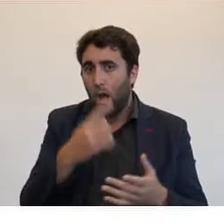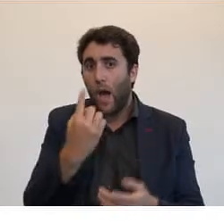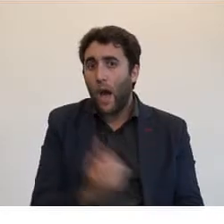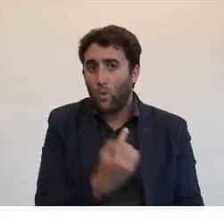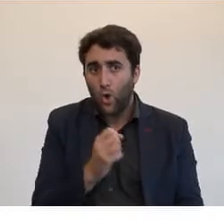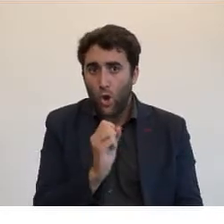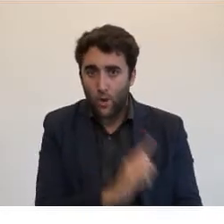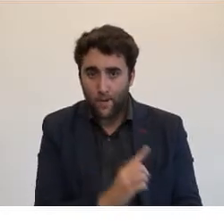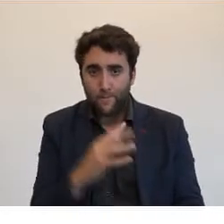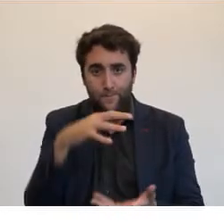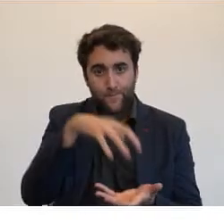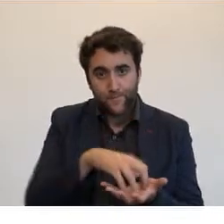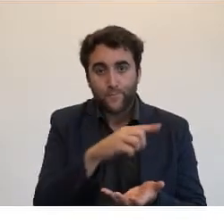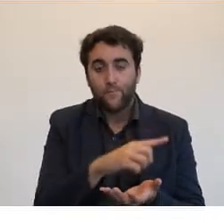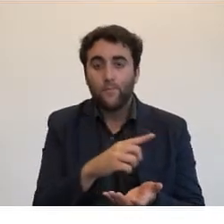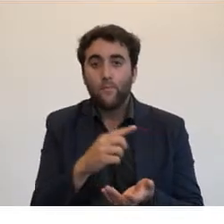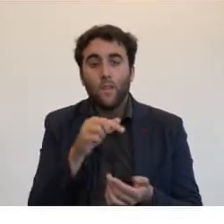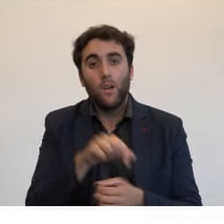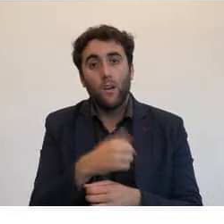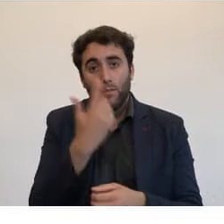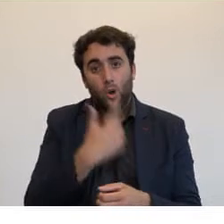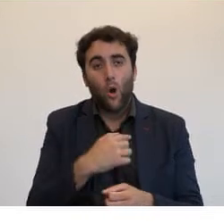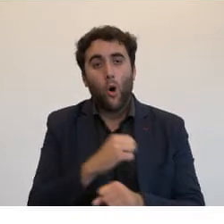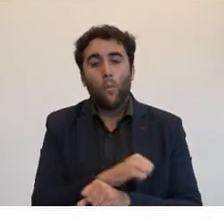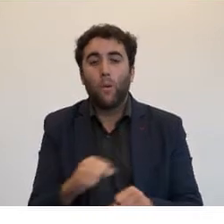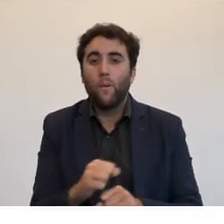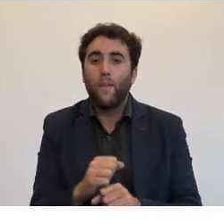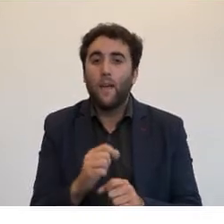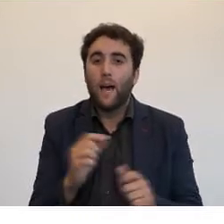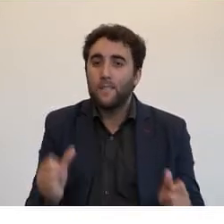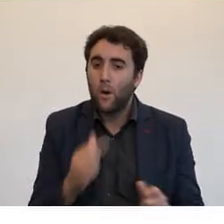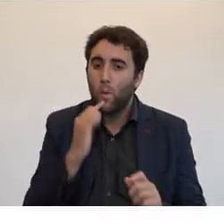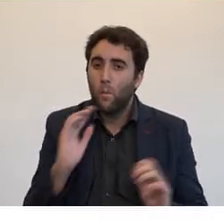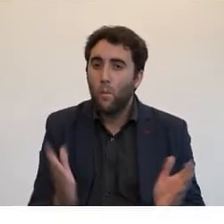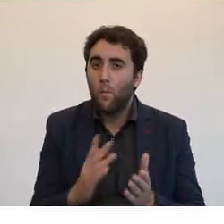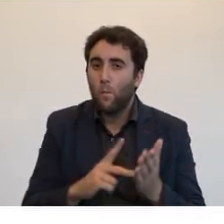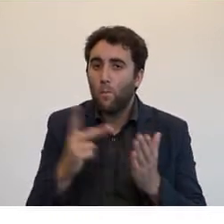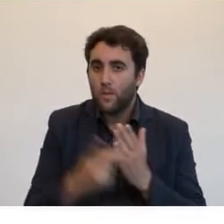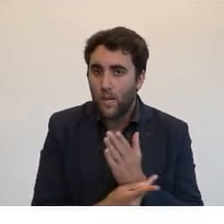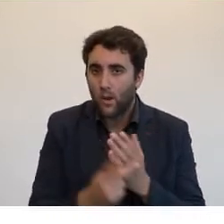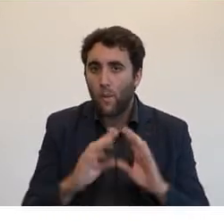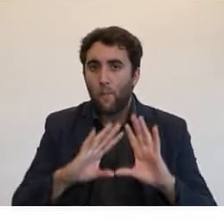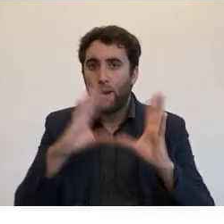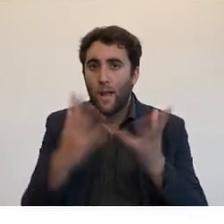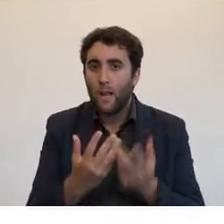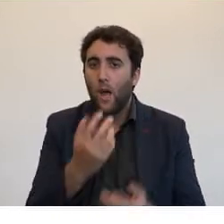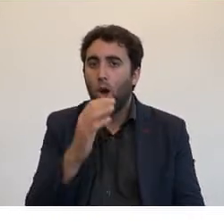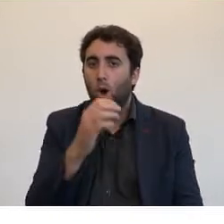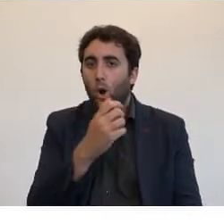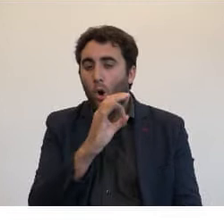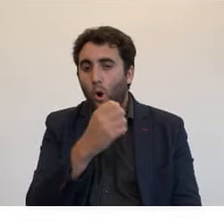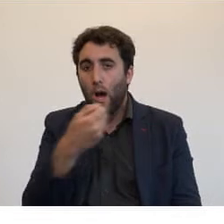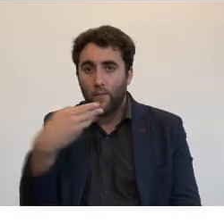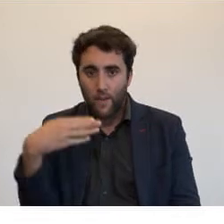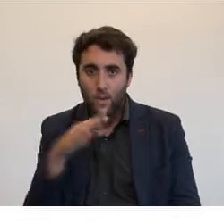Barcelona, y donde he tenido la oportunidad y el gusto de impulsar un proyecto titulado Planeta UAB, que creo que tiene mucho que